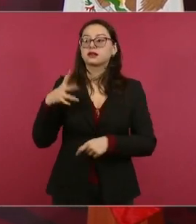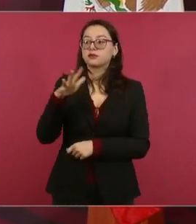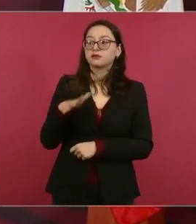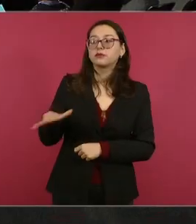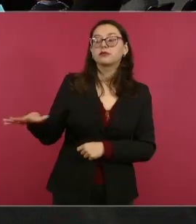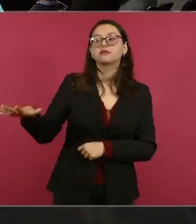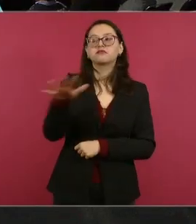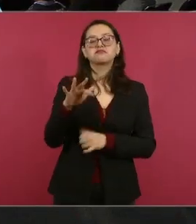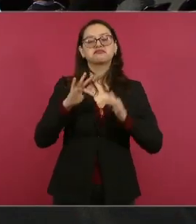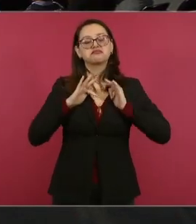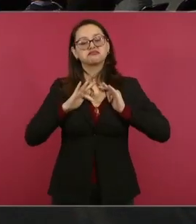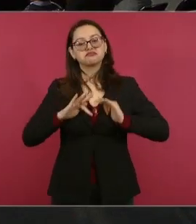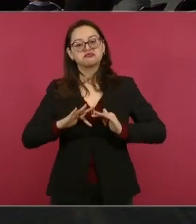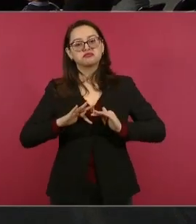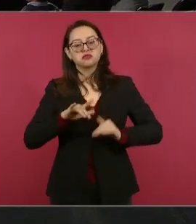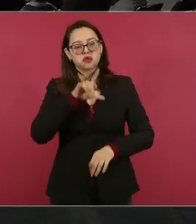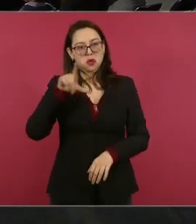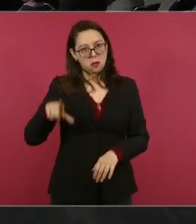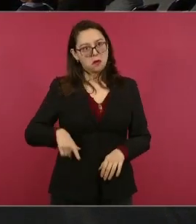tiene